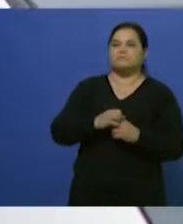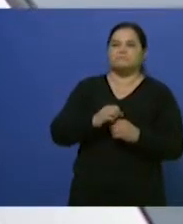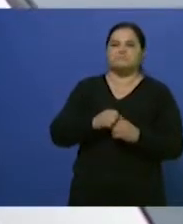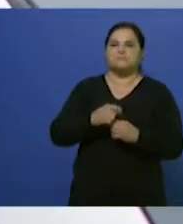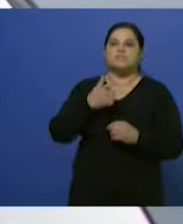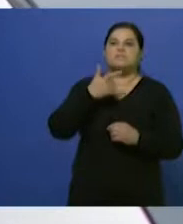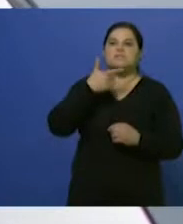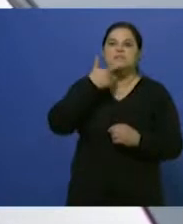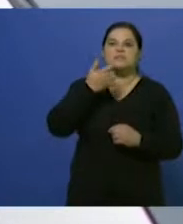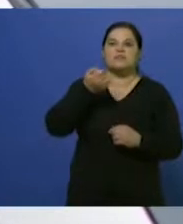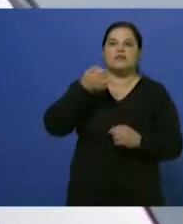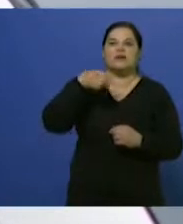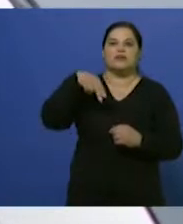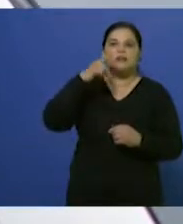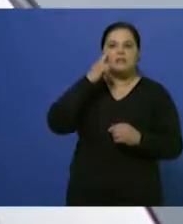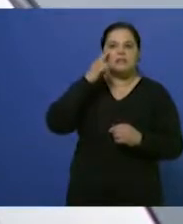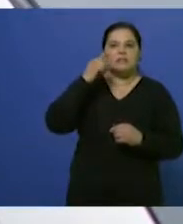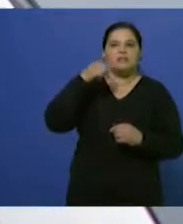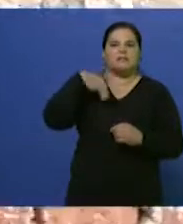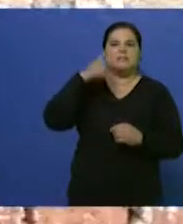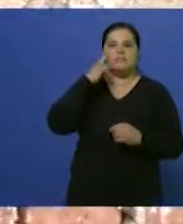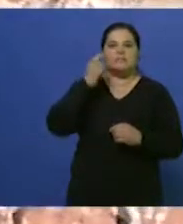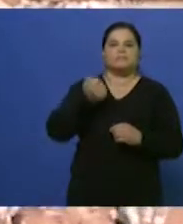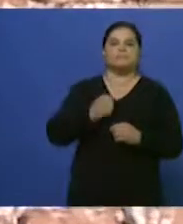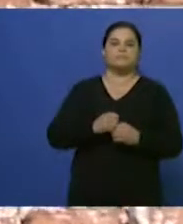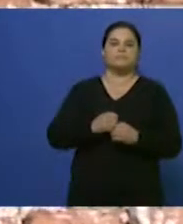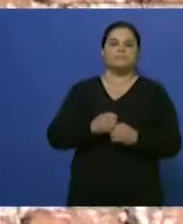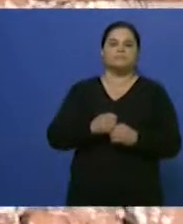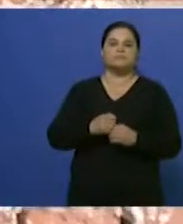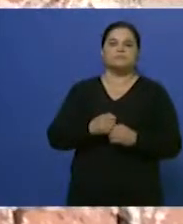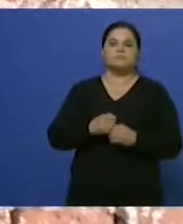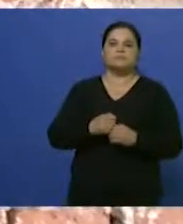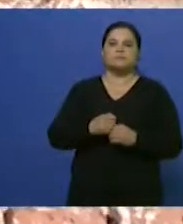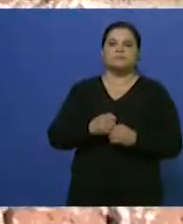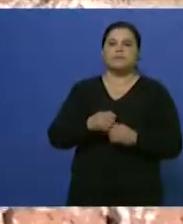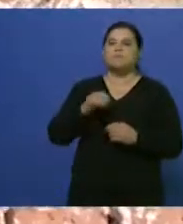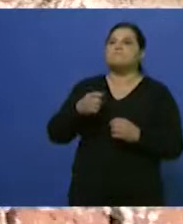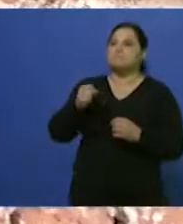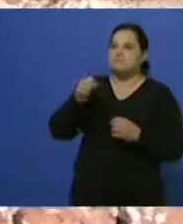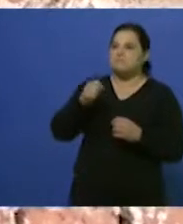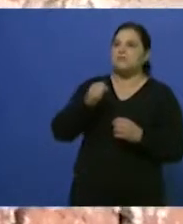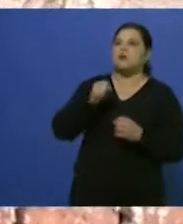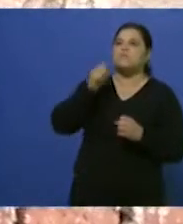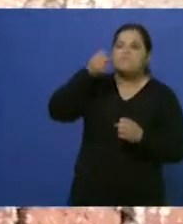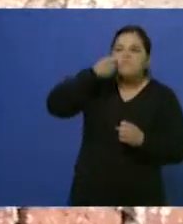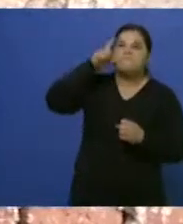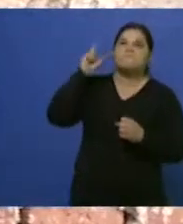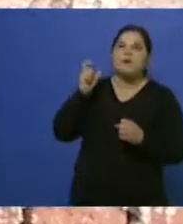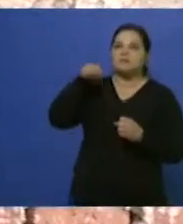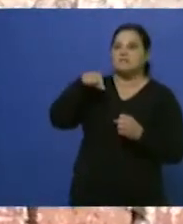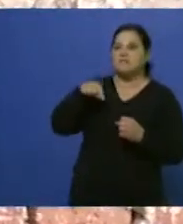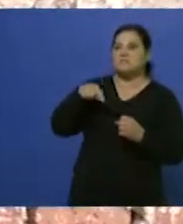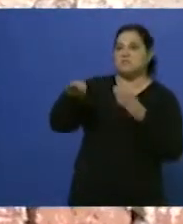dar a conocer ahora, lo íbamos a dar a conocer en Pensamiento Crítico. Nos respondió un WhatsApp y dice, no conozco a